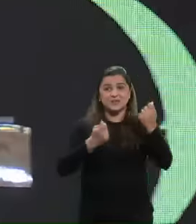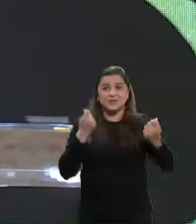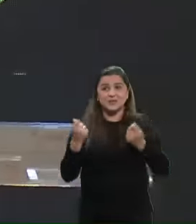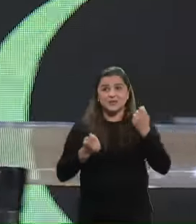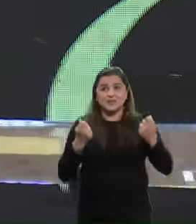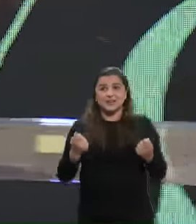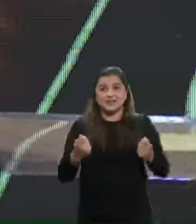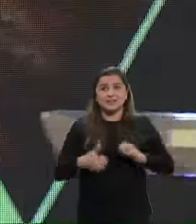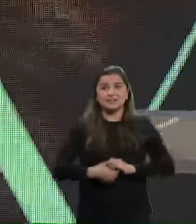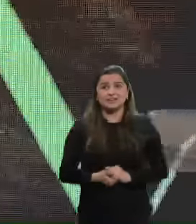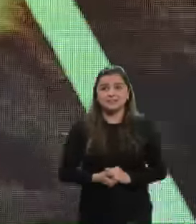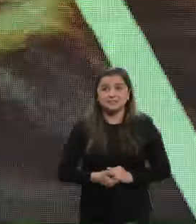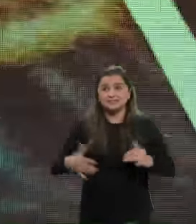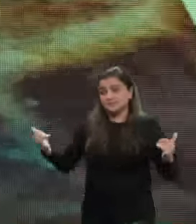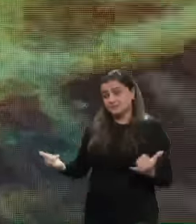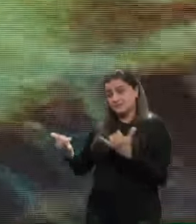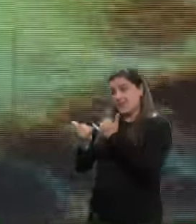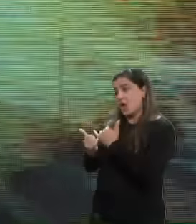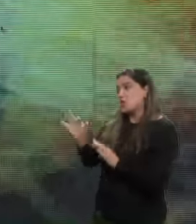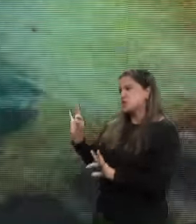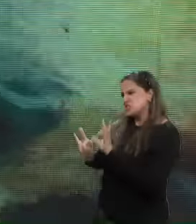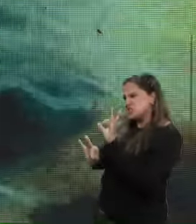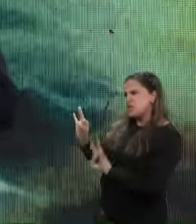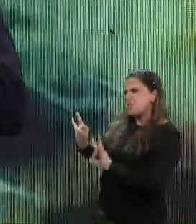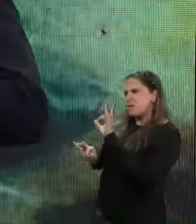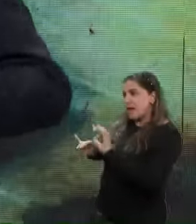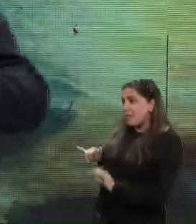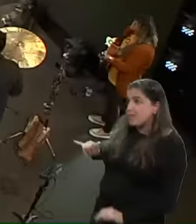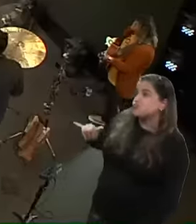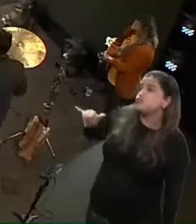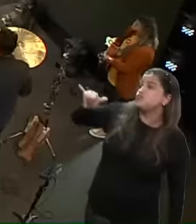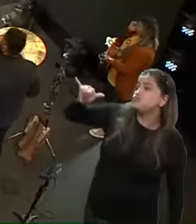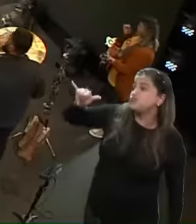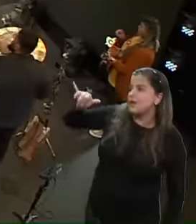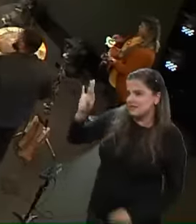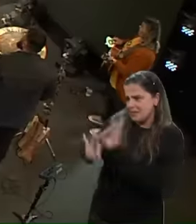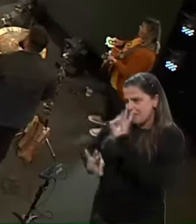Por favor, fala para quien está perto, se prepara para decolar.